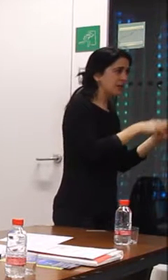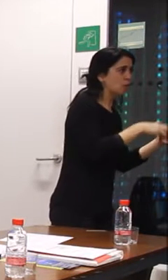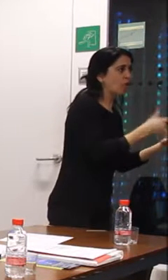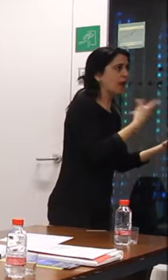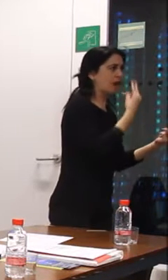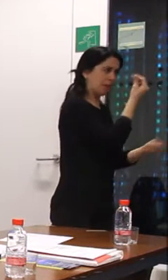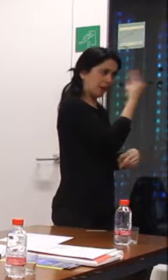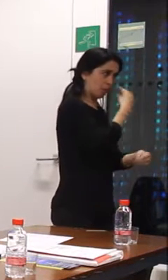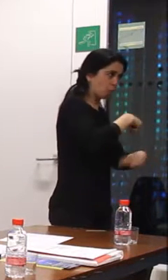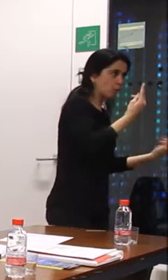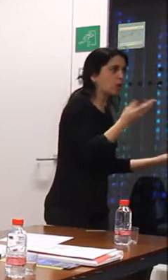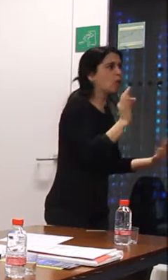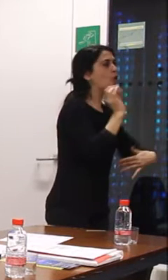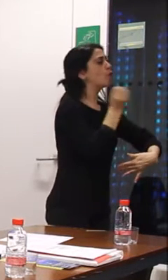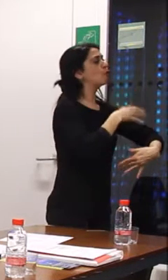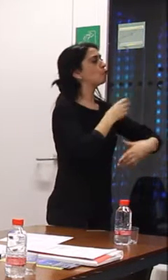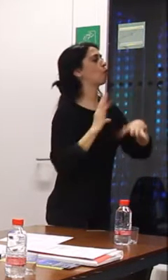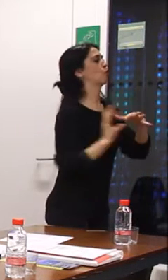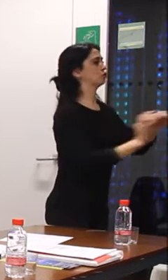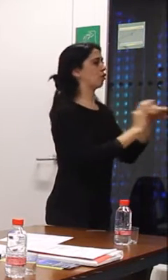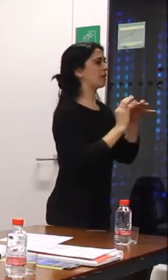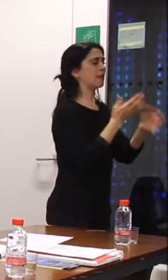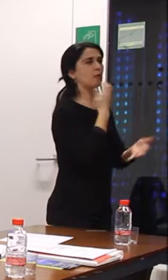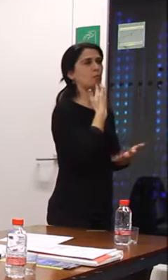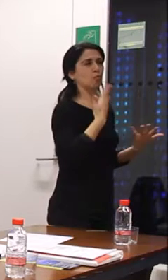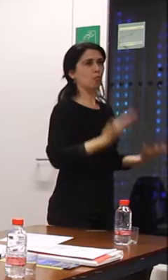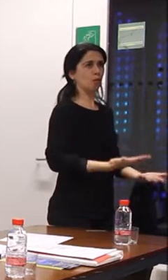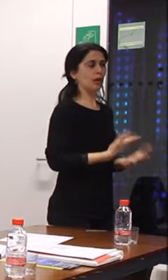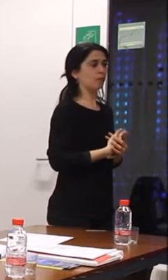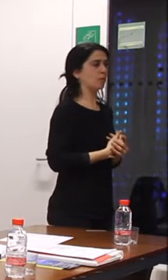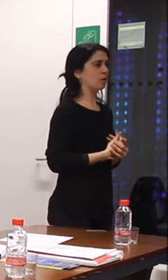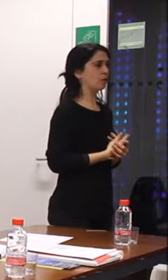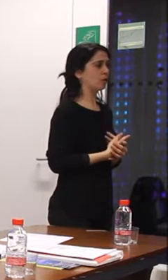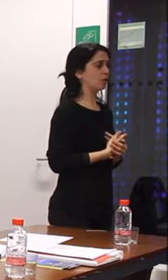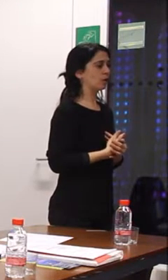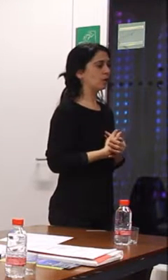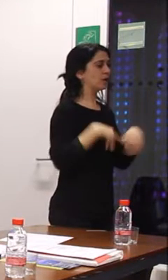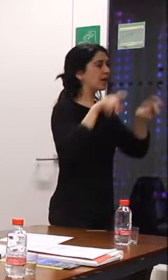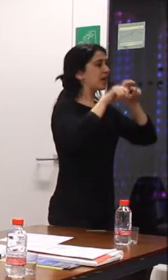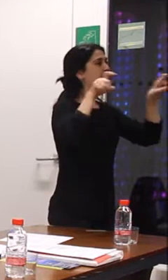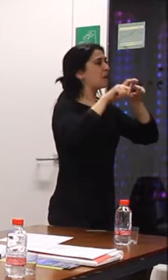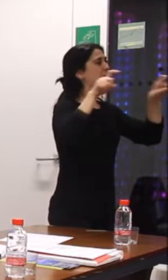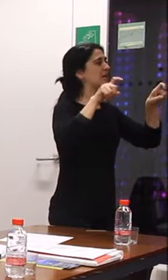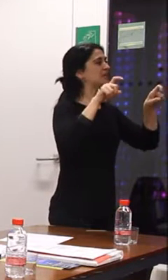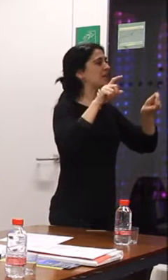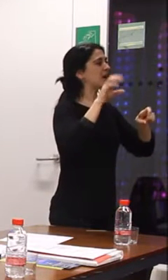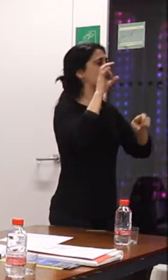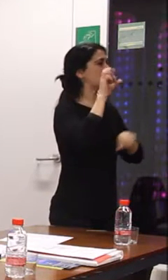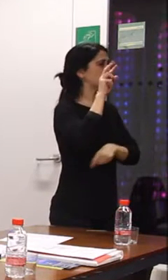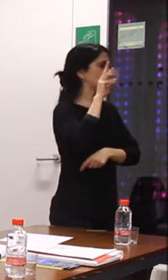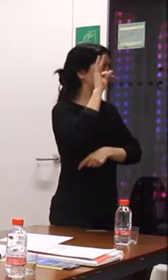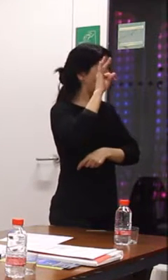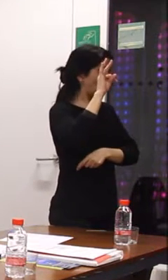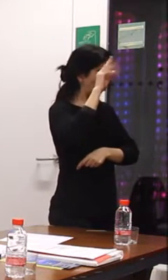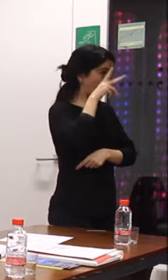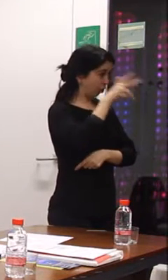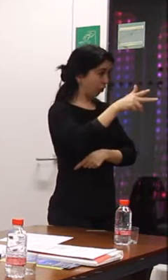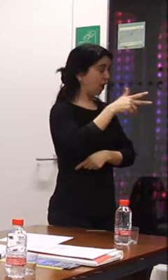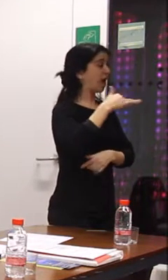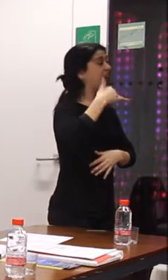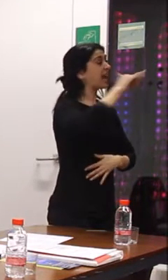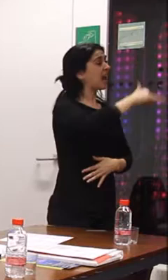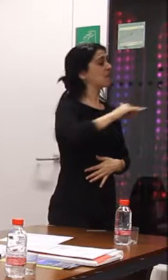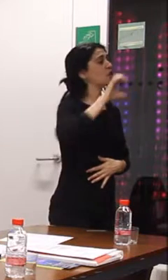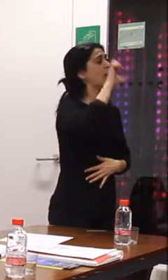solidaridad. Por ejemplo, hay el caso de la compañía eléctrica Southern California Edison. Es una empresa que ofrece a sus